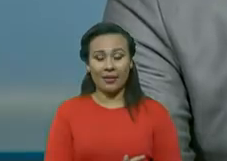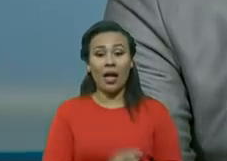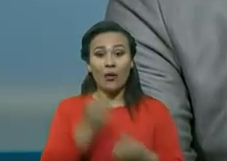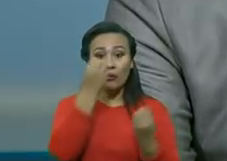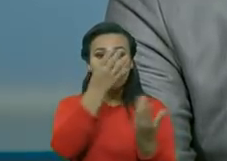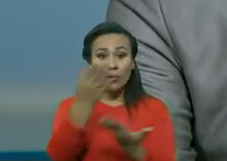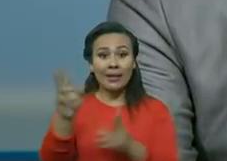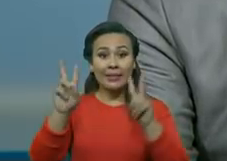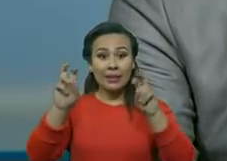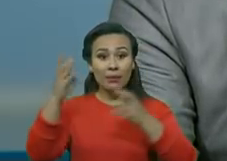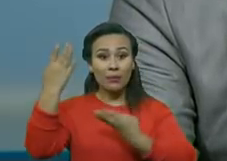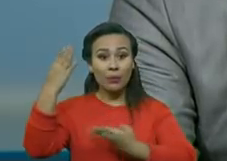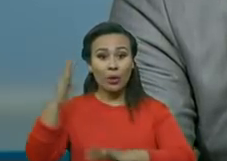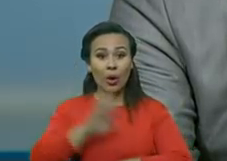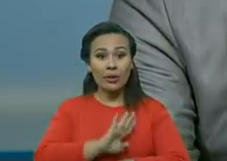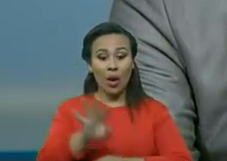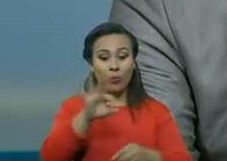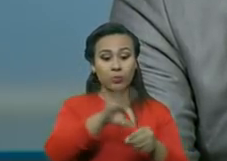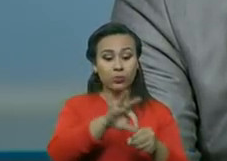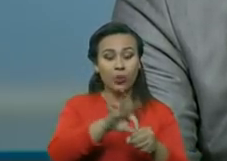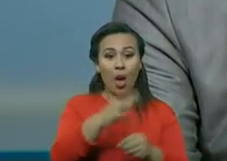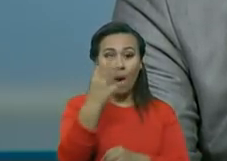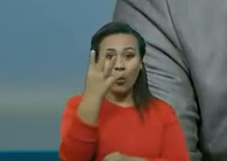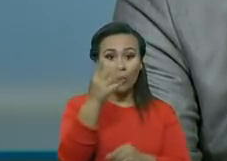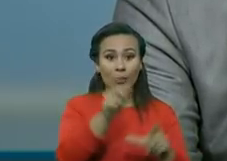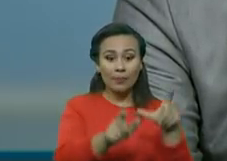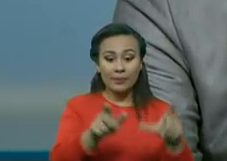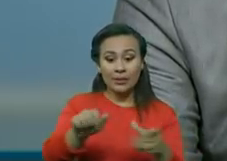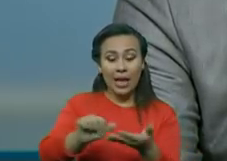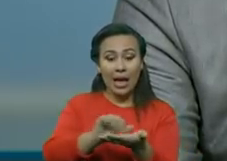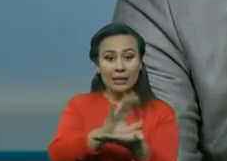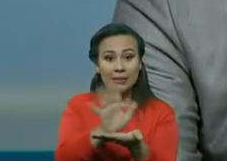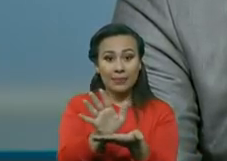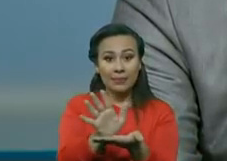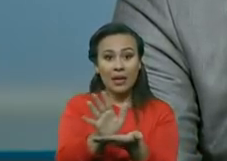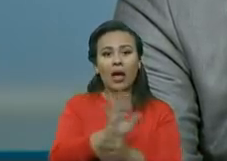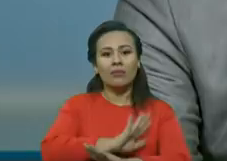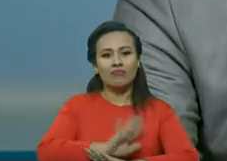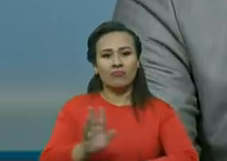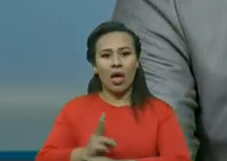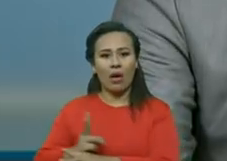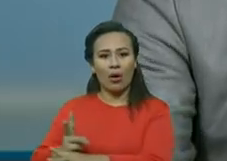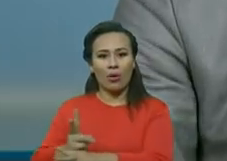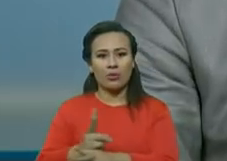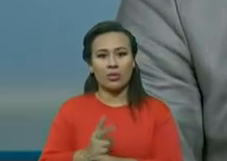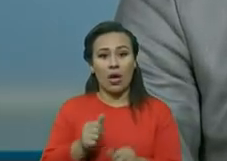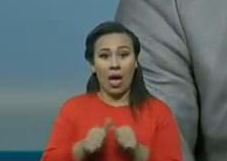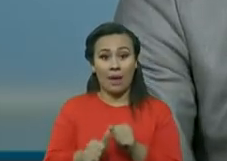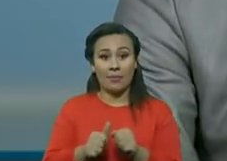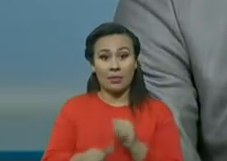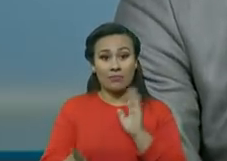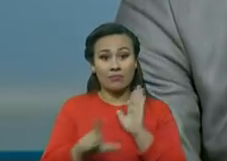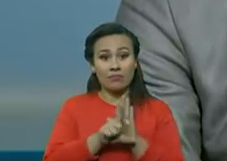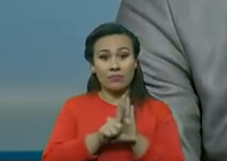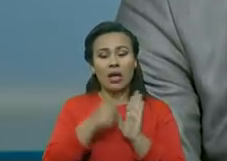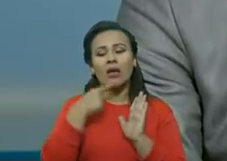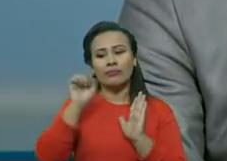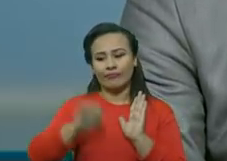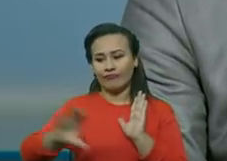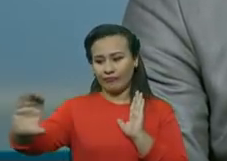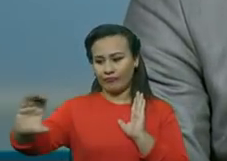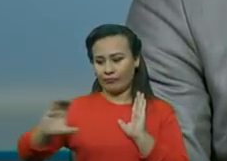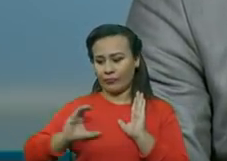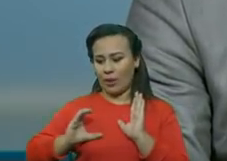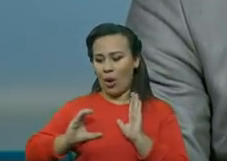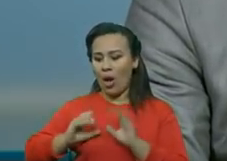Información política: con 4 votos de los asambleístas presentes, el Consejo de Administración Legislativa dio paso finalmente al trámite para el juicio